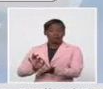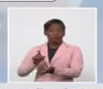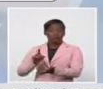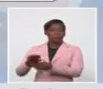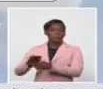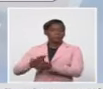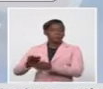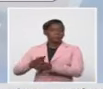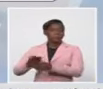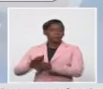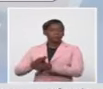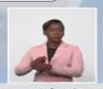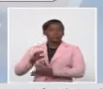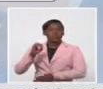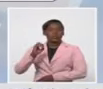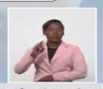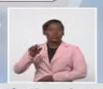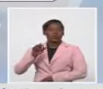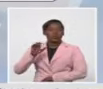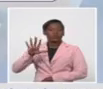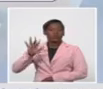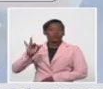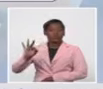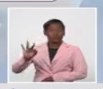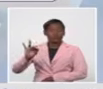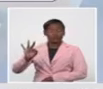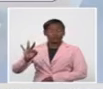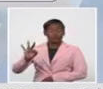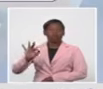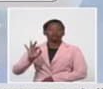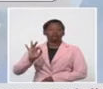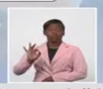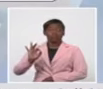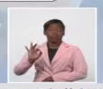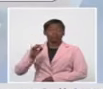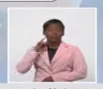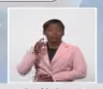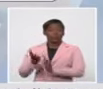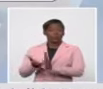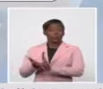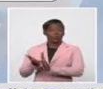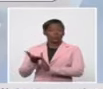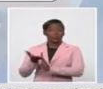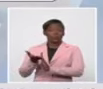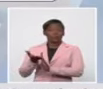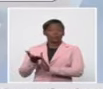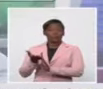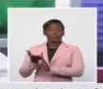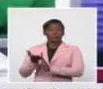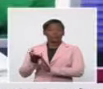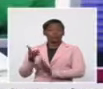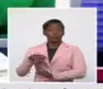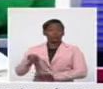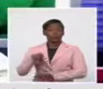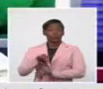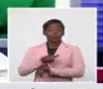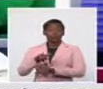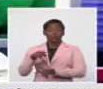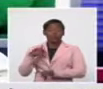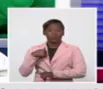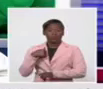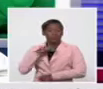incrementa de 0,58 a 0,59. De más está decirle lo insatisfechos que estamos